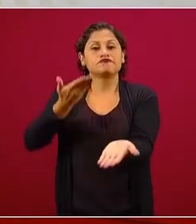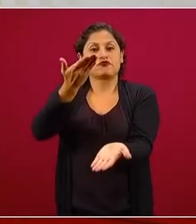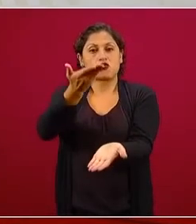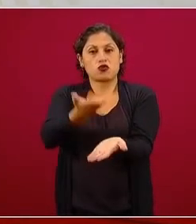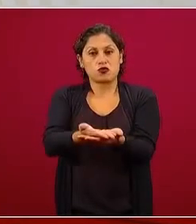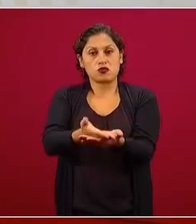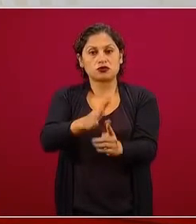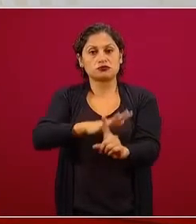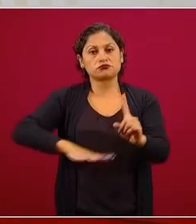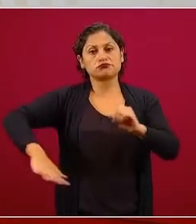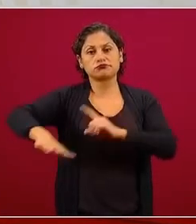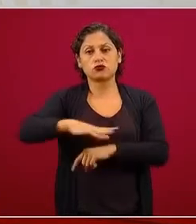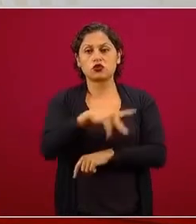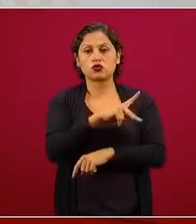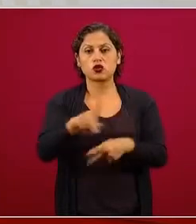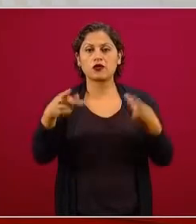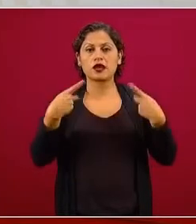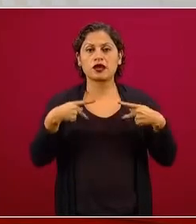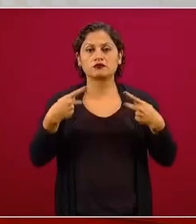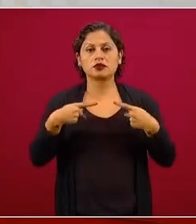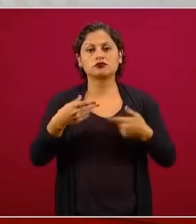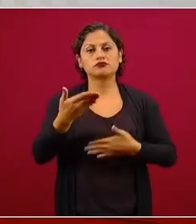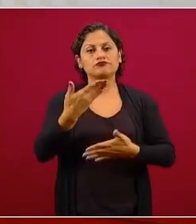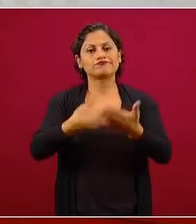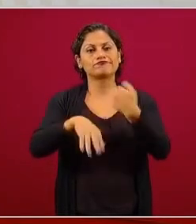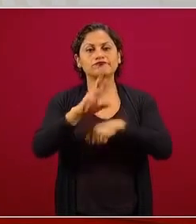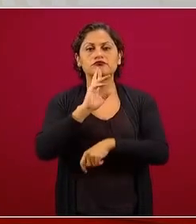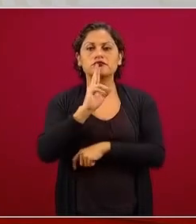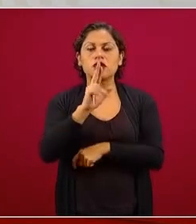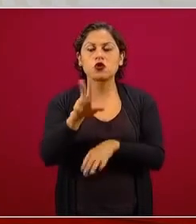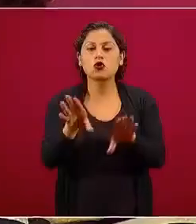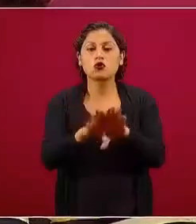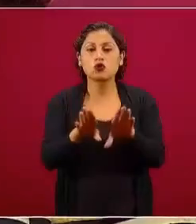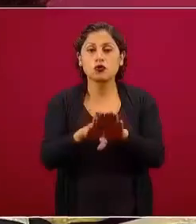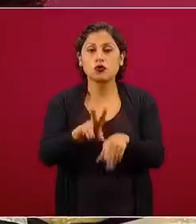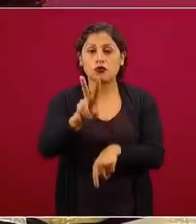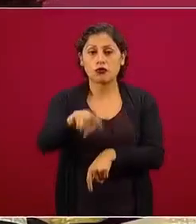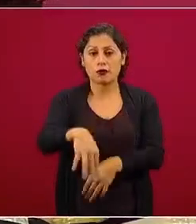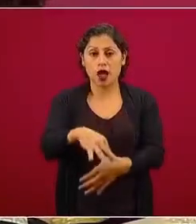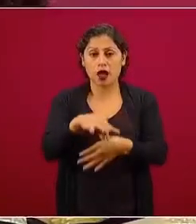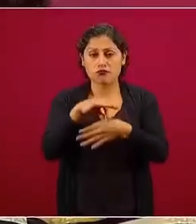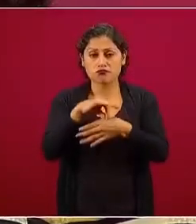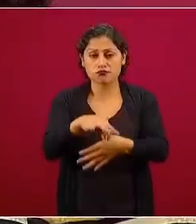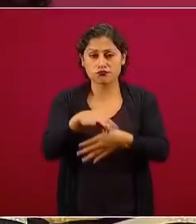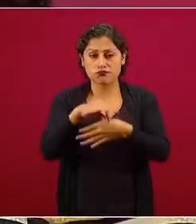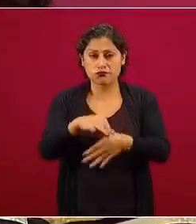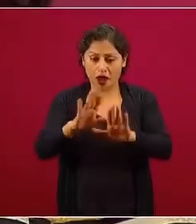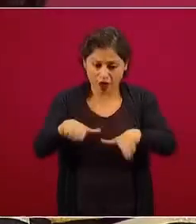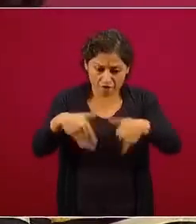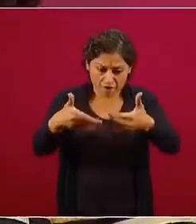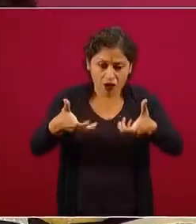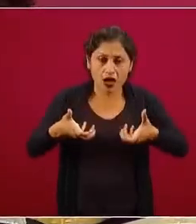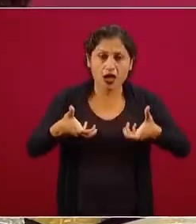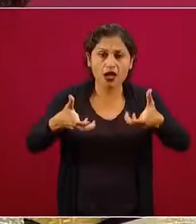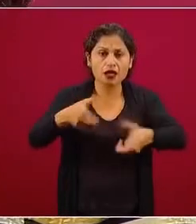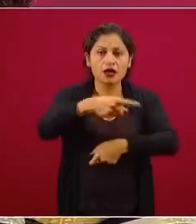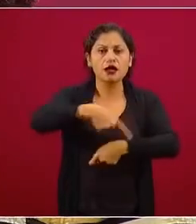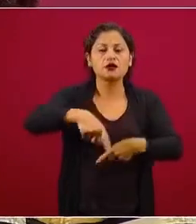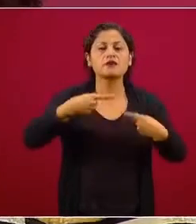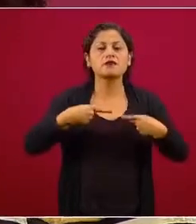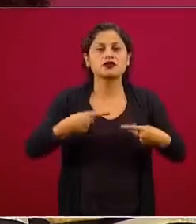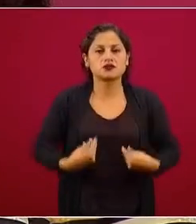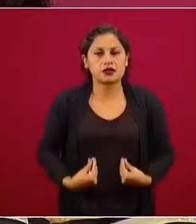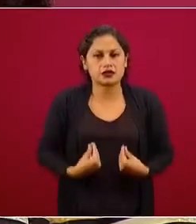del pueblo. La vida se capta en la calle, allí donde la gente vive, allí donde